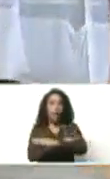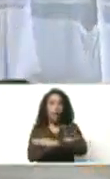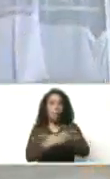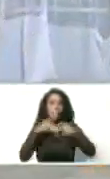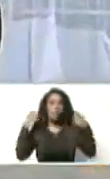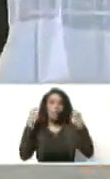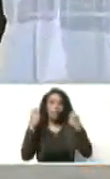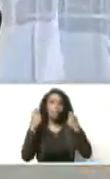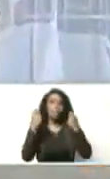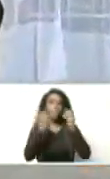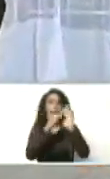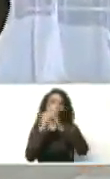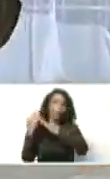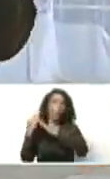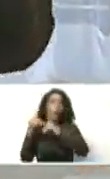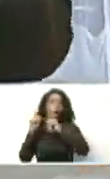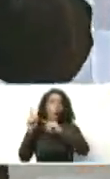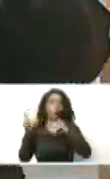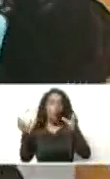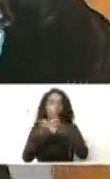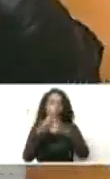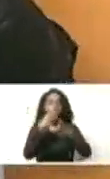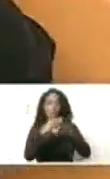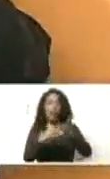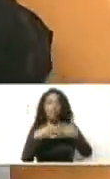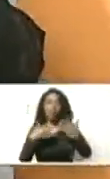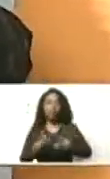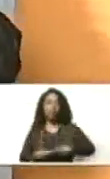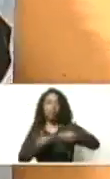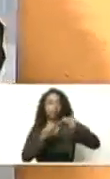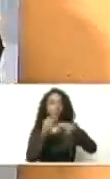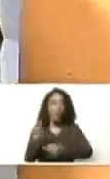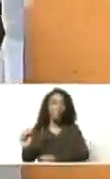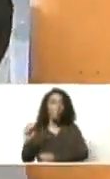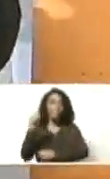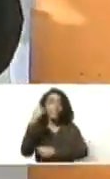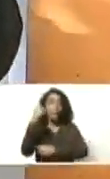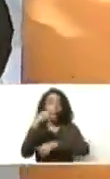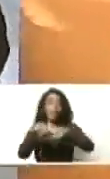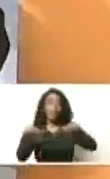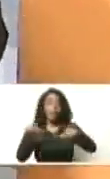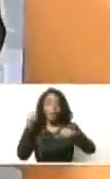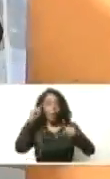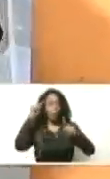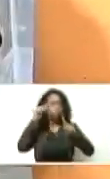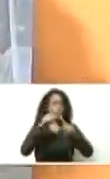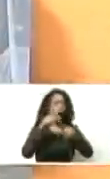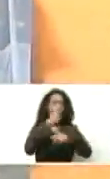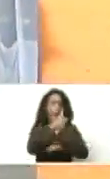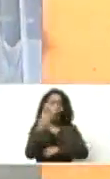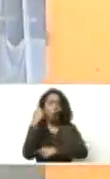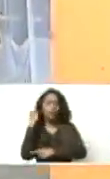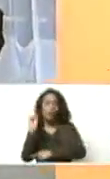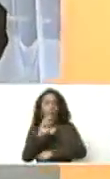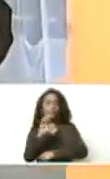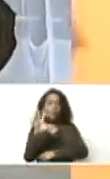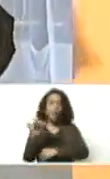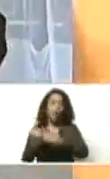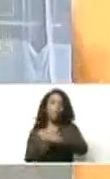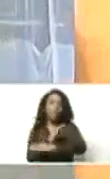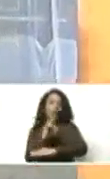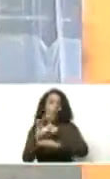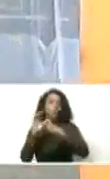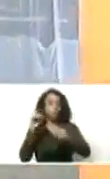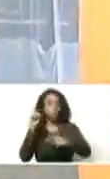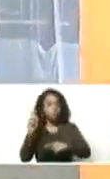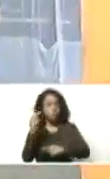Popular para las comunas, estos kits que se van a entregar en los primeros conucos, y la meta de cada conuco son 25.000 plantas. O sea que con los